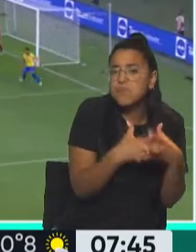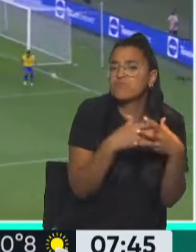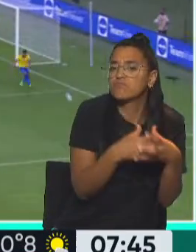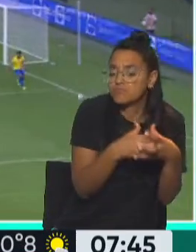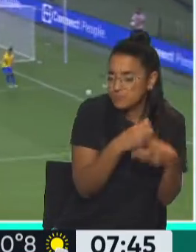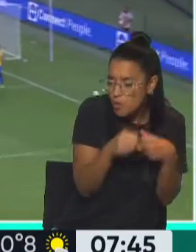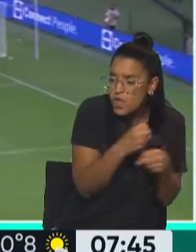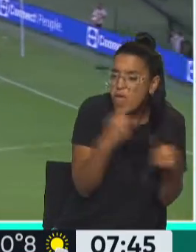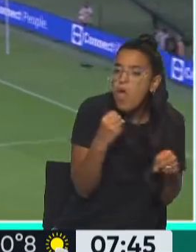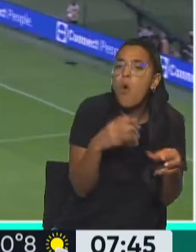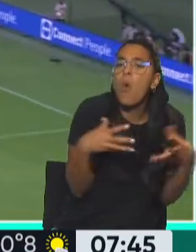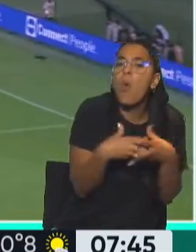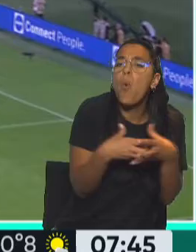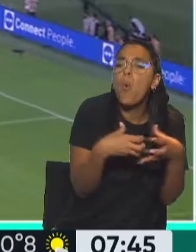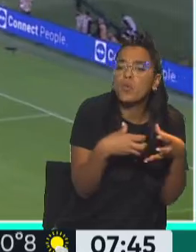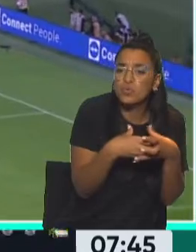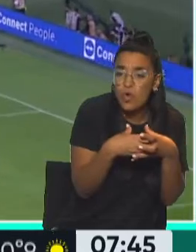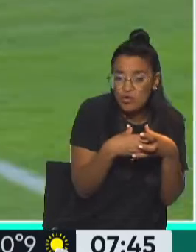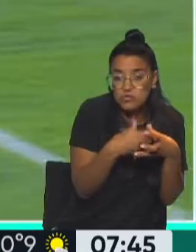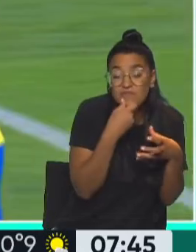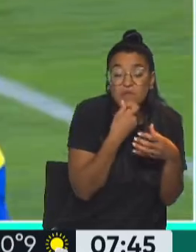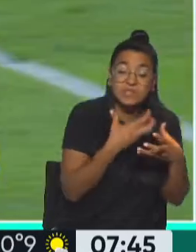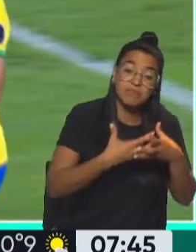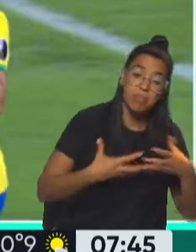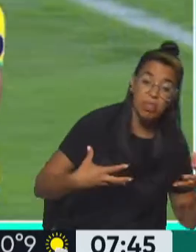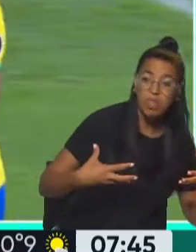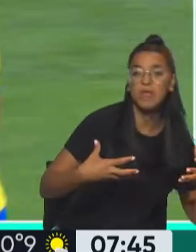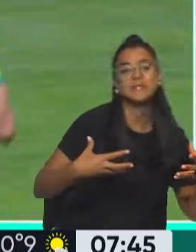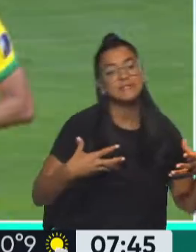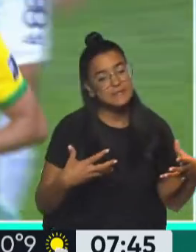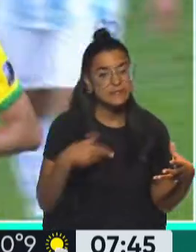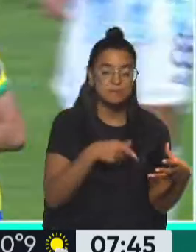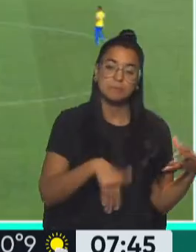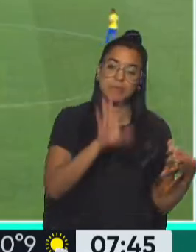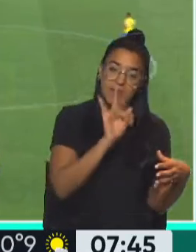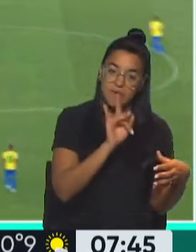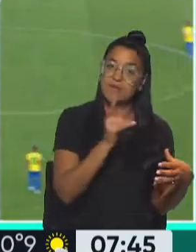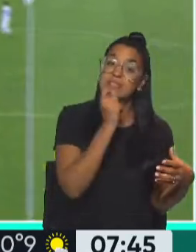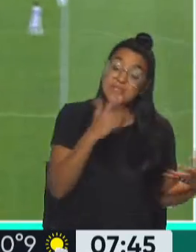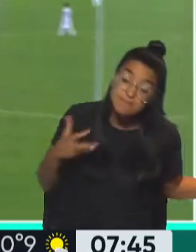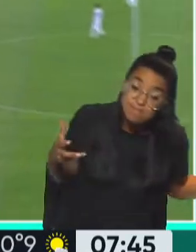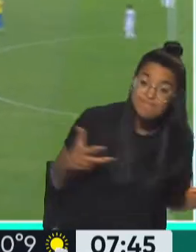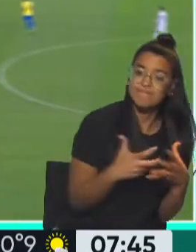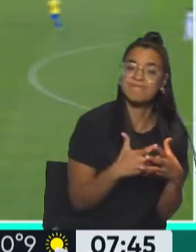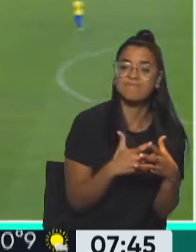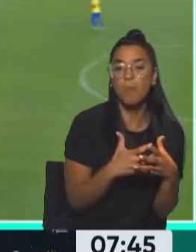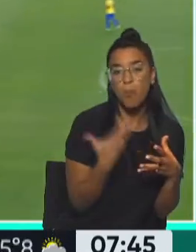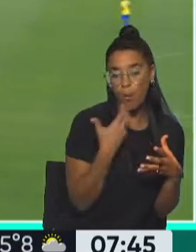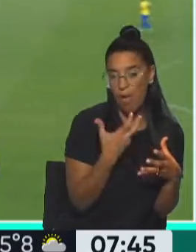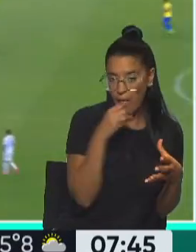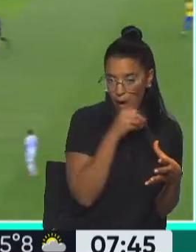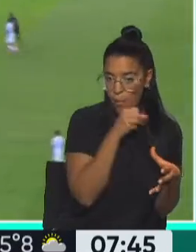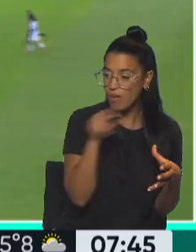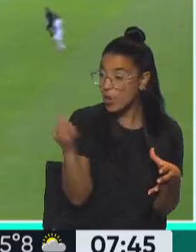Estando anudado un grupo, bueno, ya contamos con una eficiencia que puede